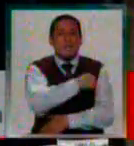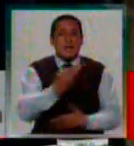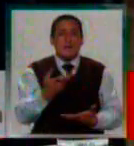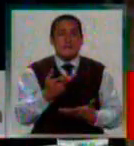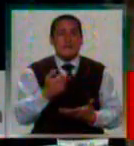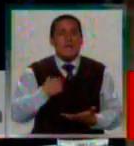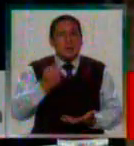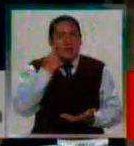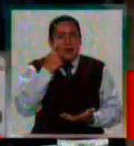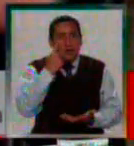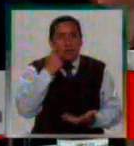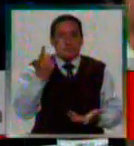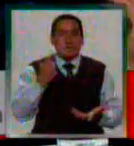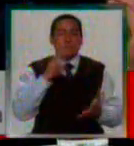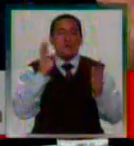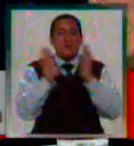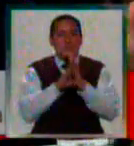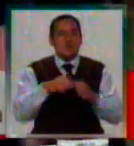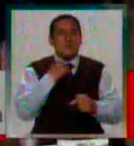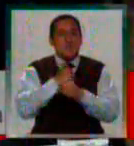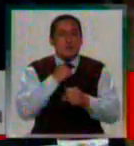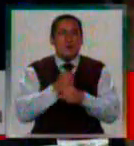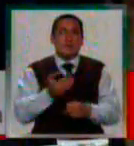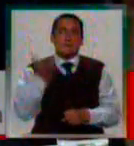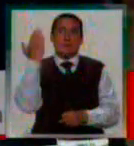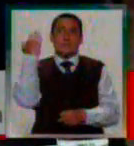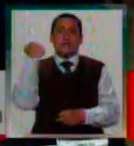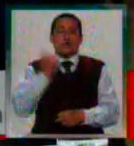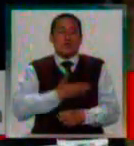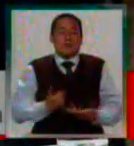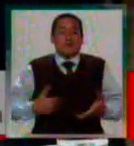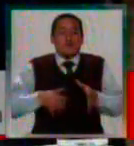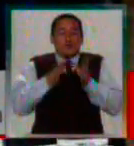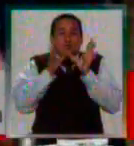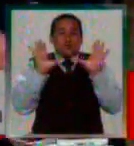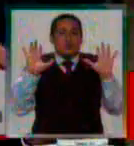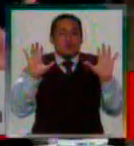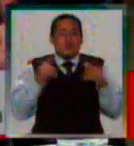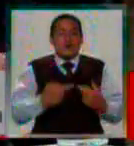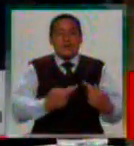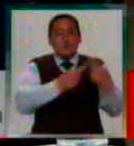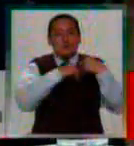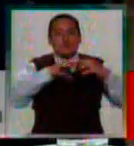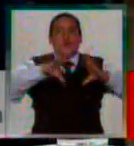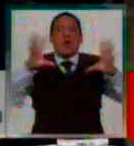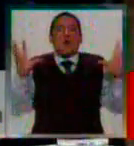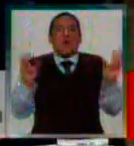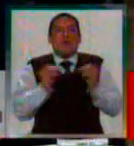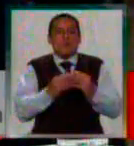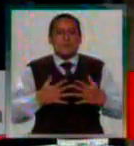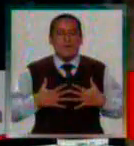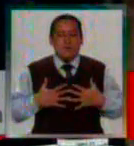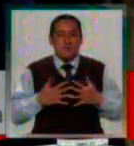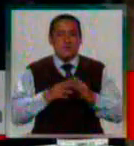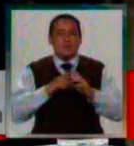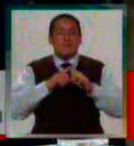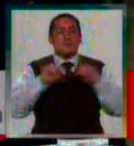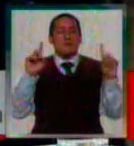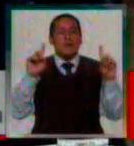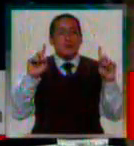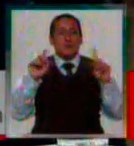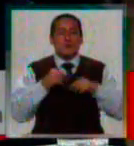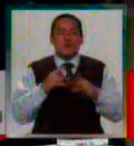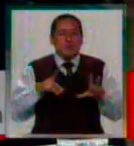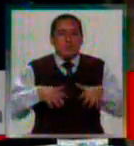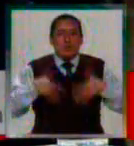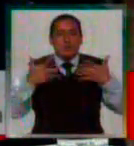Hay que reconocer que hay obras que están vienen de la gestión anterior yo no yo no yo no soy el que está haciendo todas las cosas pero eh